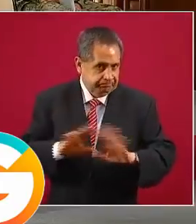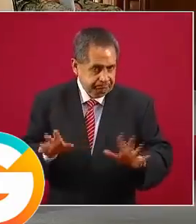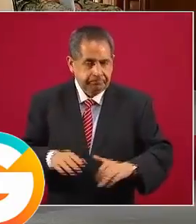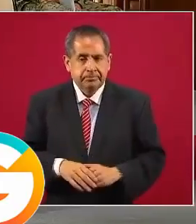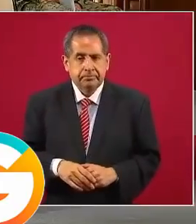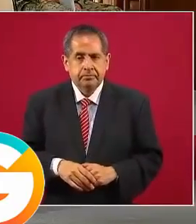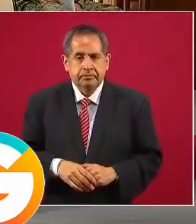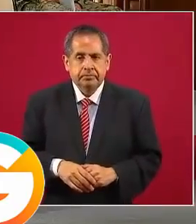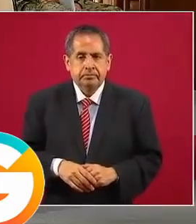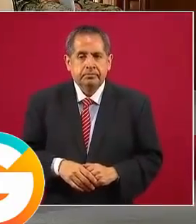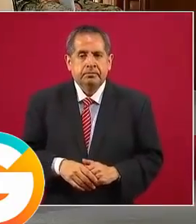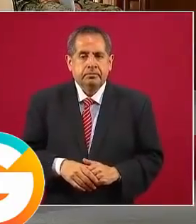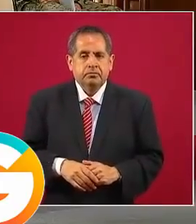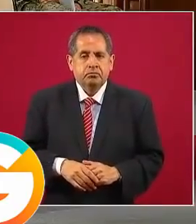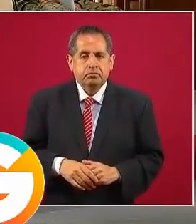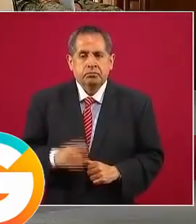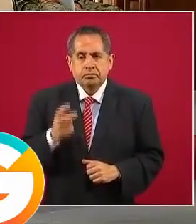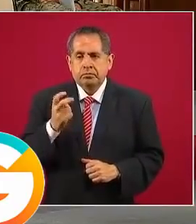Por eso es